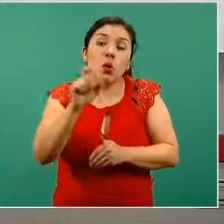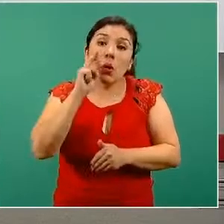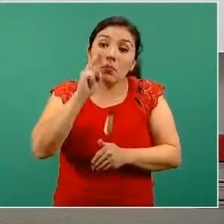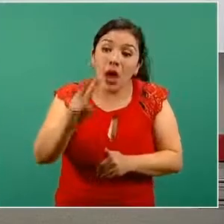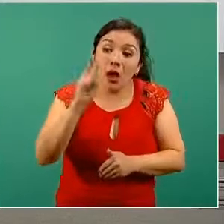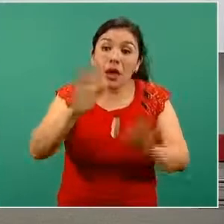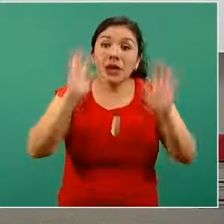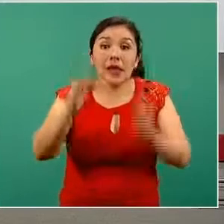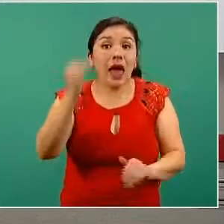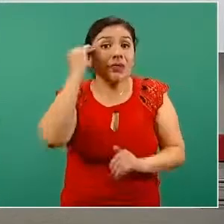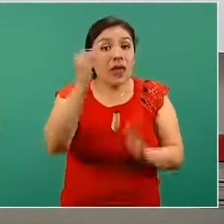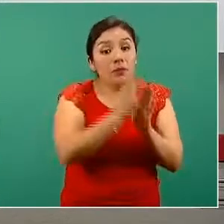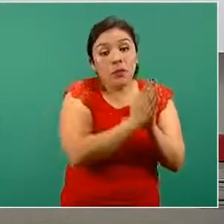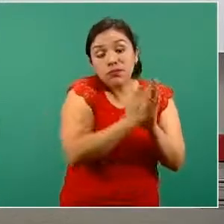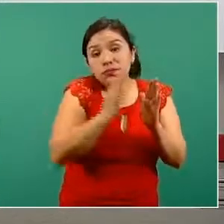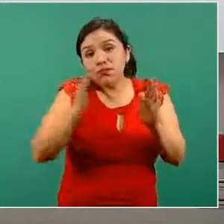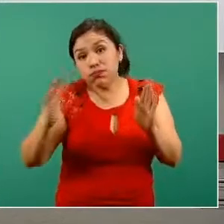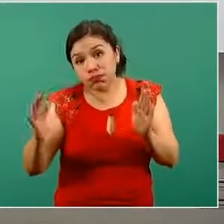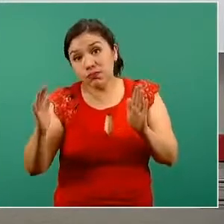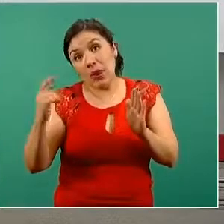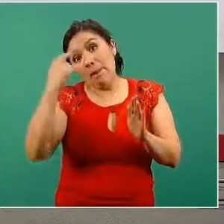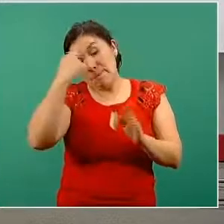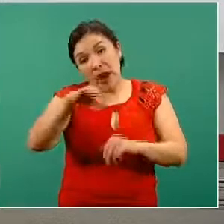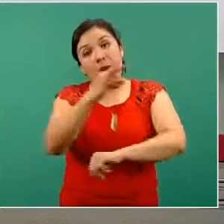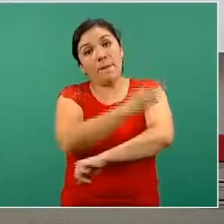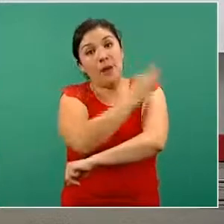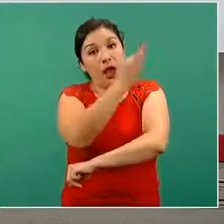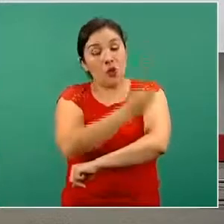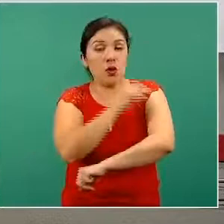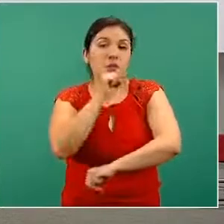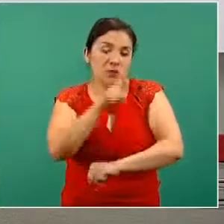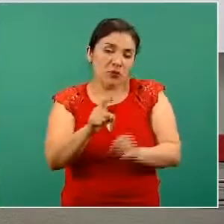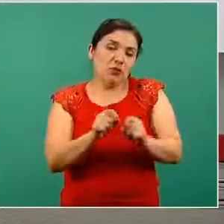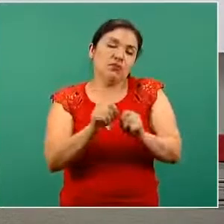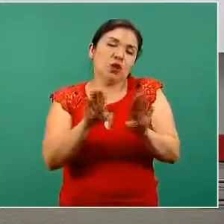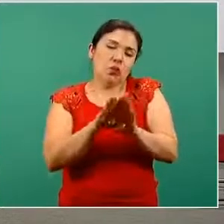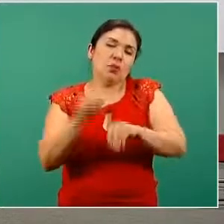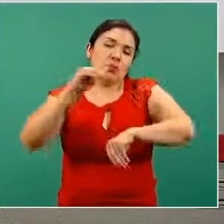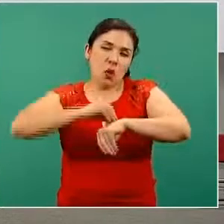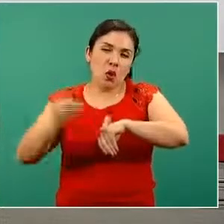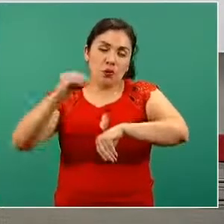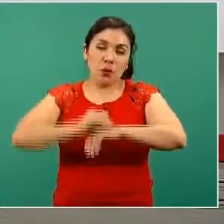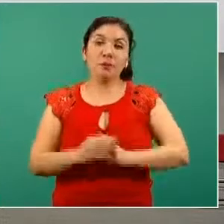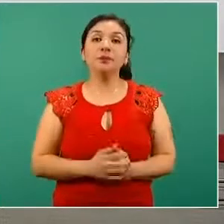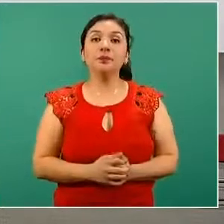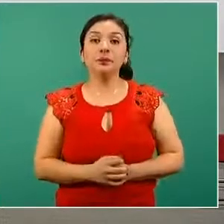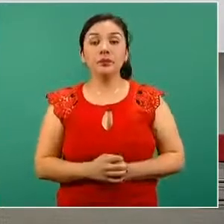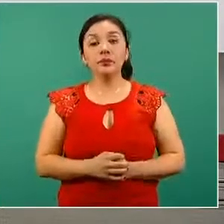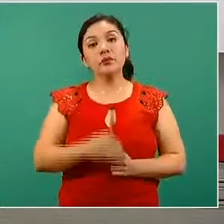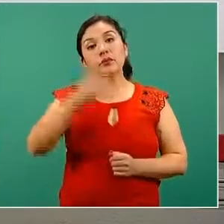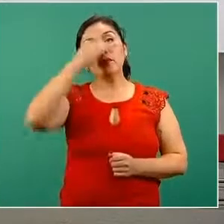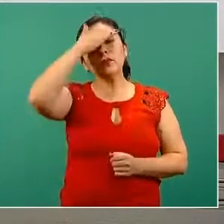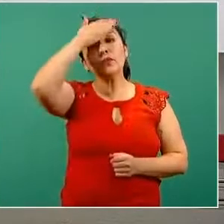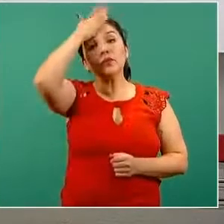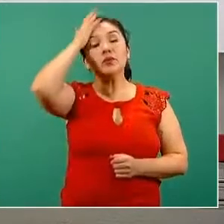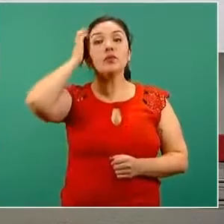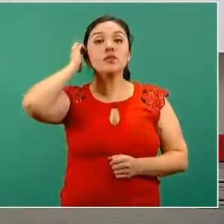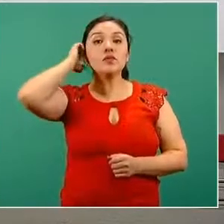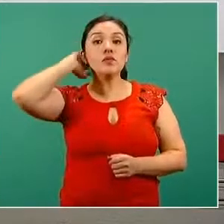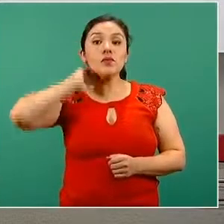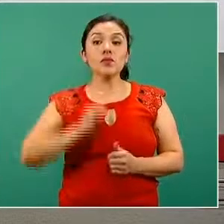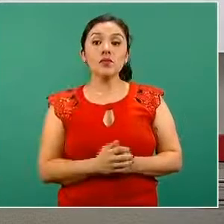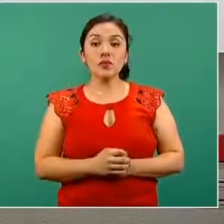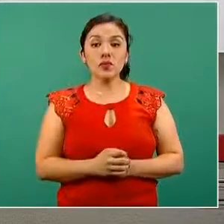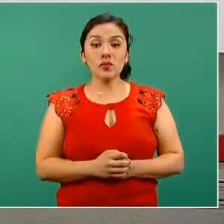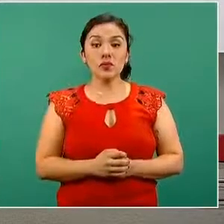vaya avanzando con la aplicación de las mismas. Si nos comparten la siguiente diapositiva, actualizamos